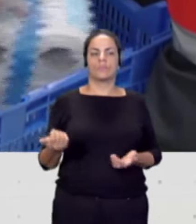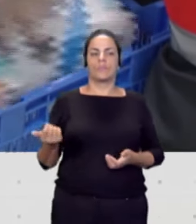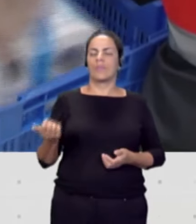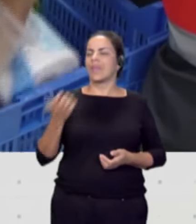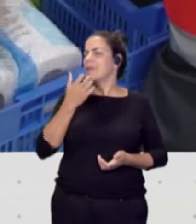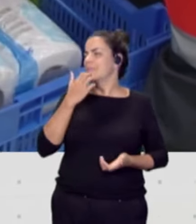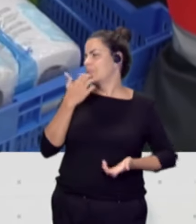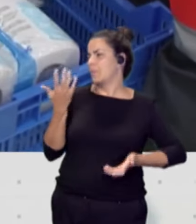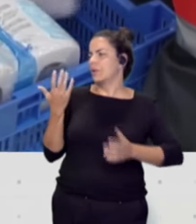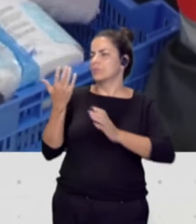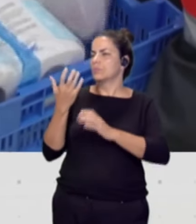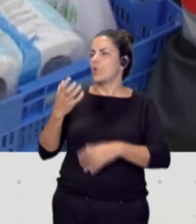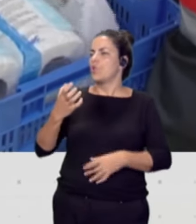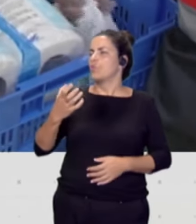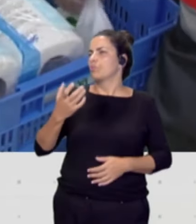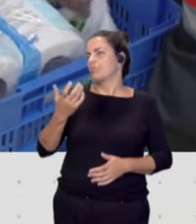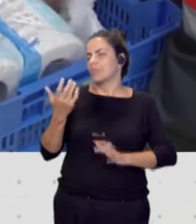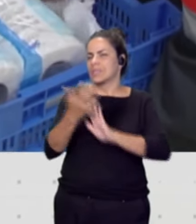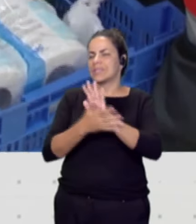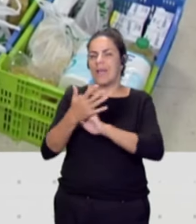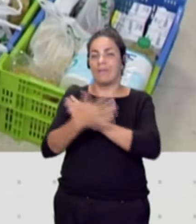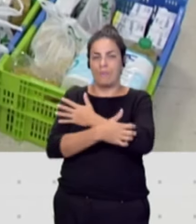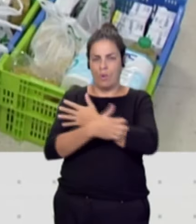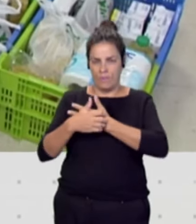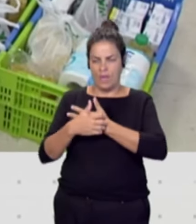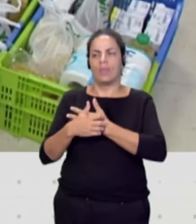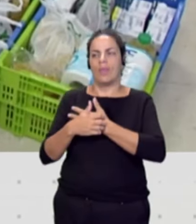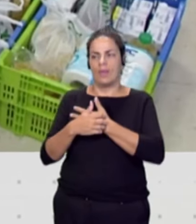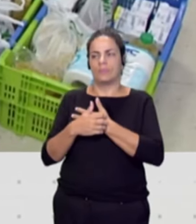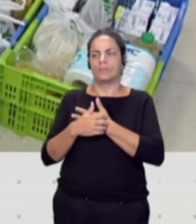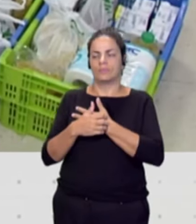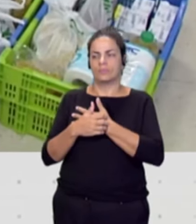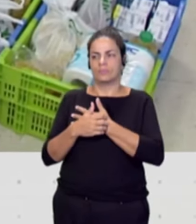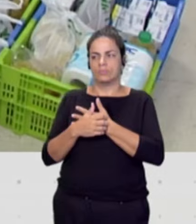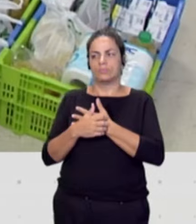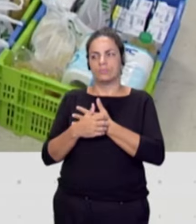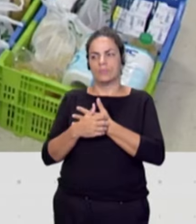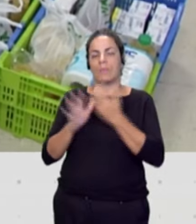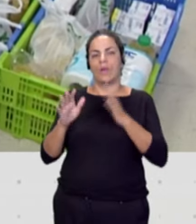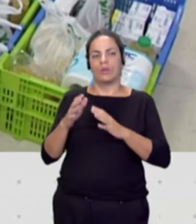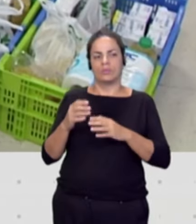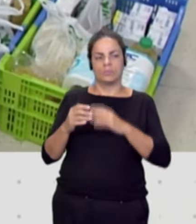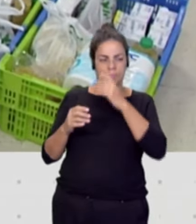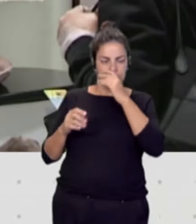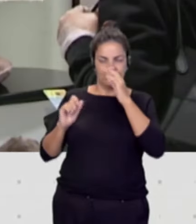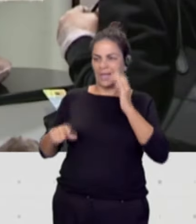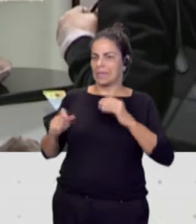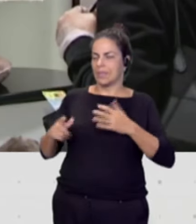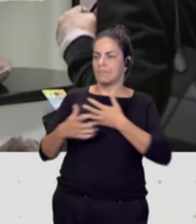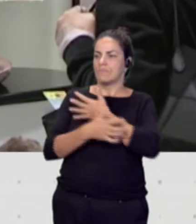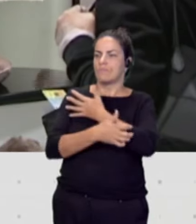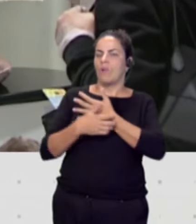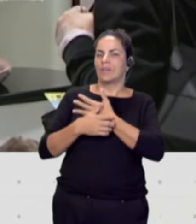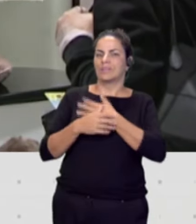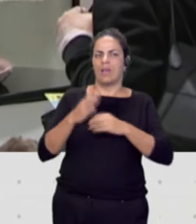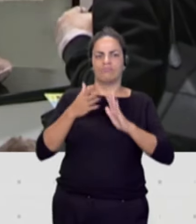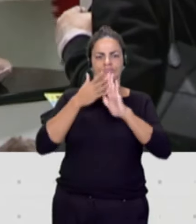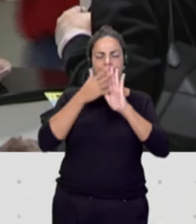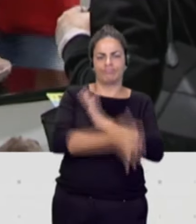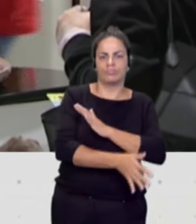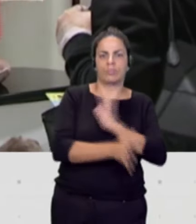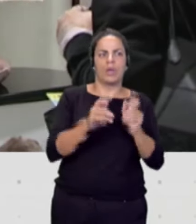pobreza y cada vez se hable más de la pobreza estructural de personas, de familias que tienen trabajo? Es decir,